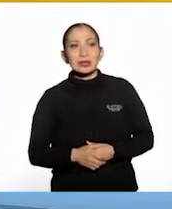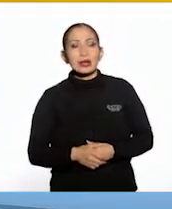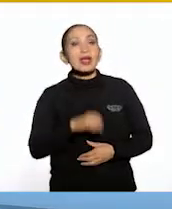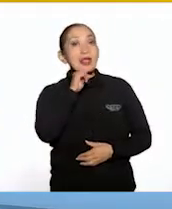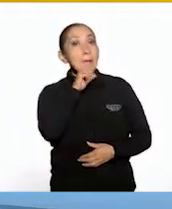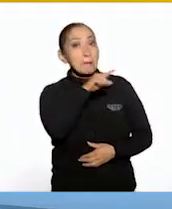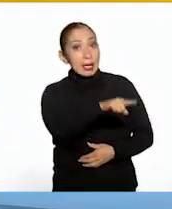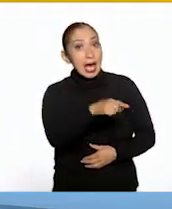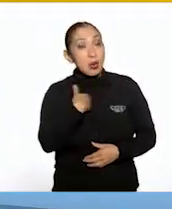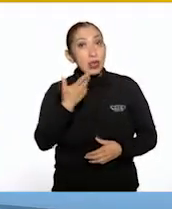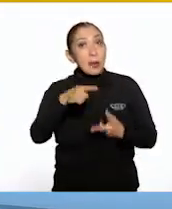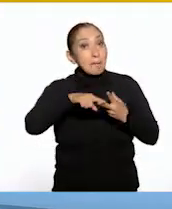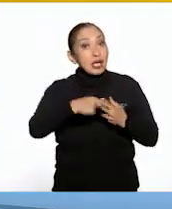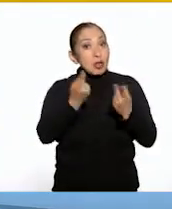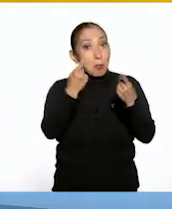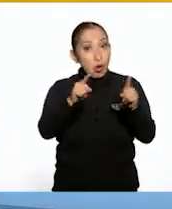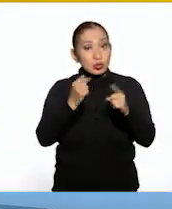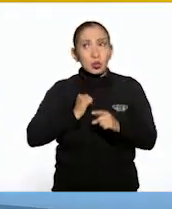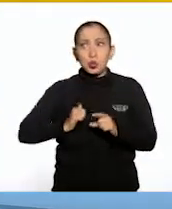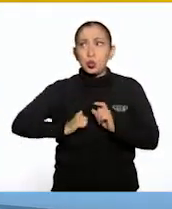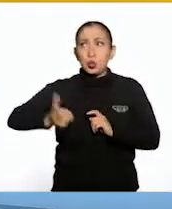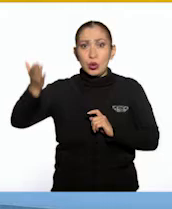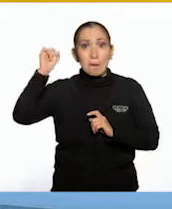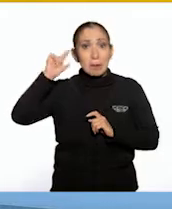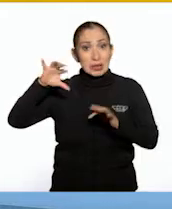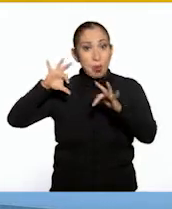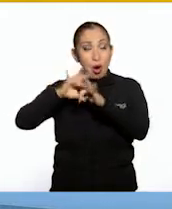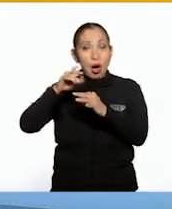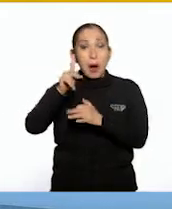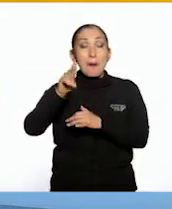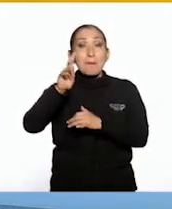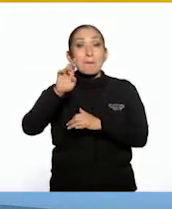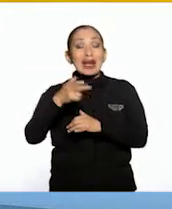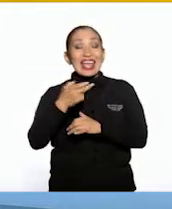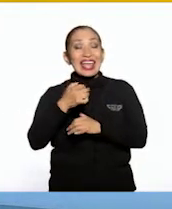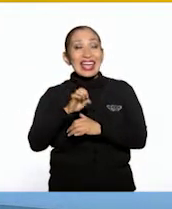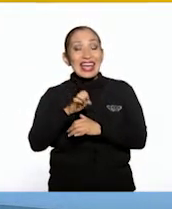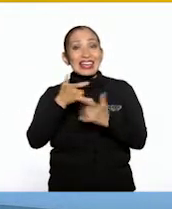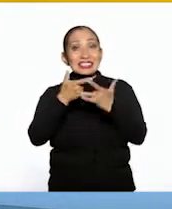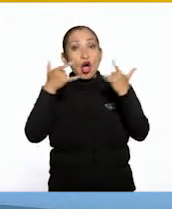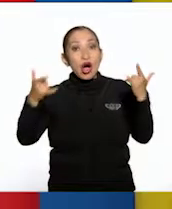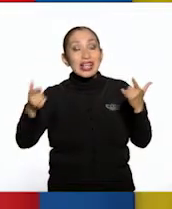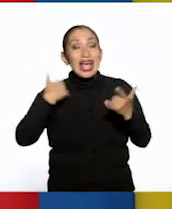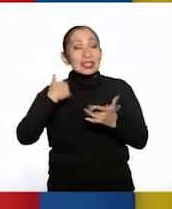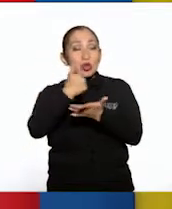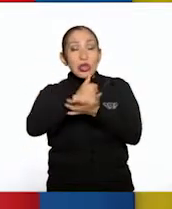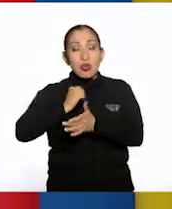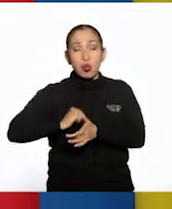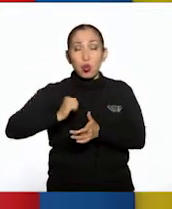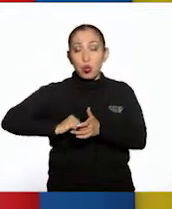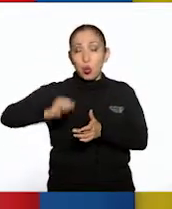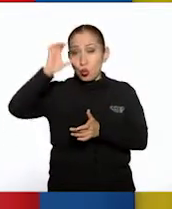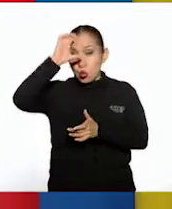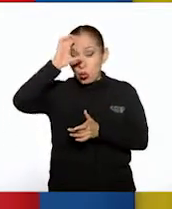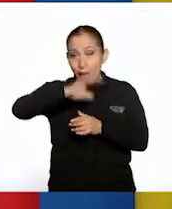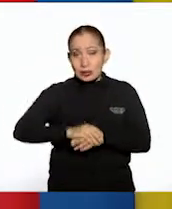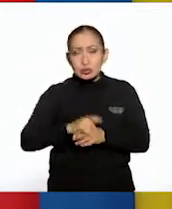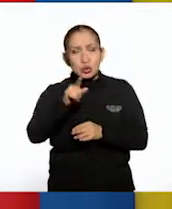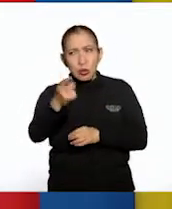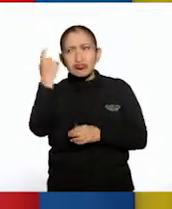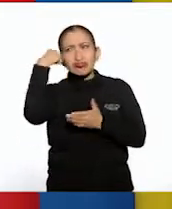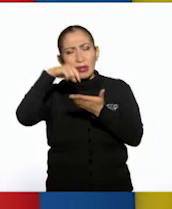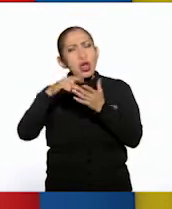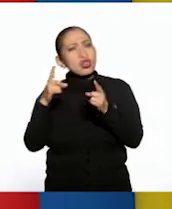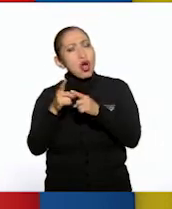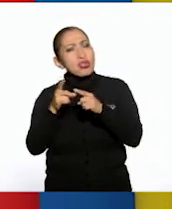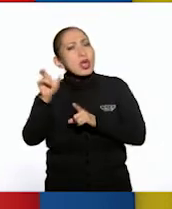Incluso hasta el origen de la música tiene sus antecedentes en la prehistoria y las civilizaciones antiguas. ¿Se habían preguntado